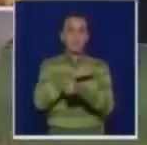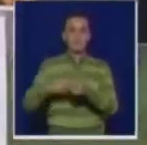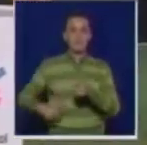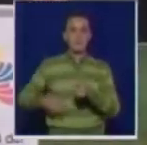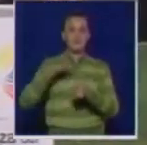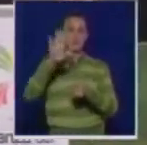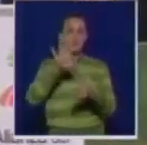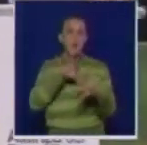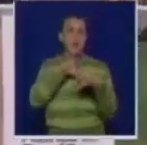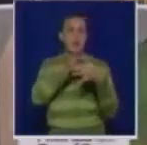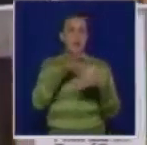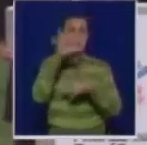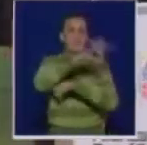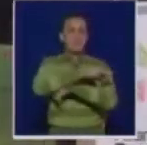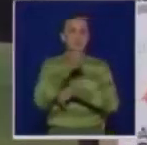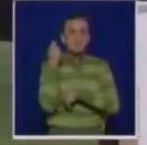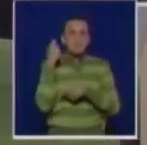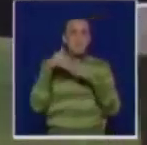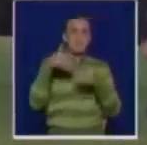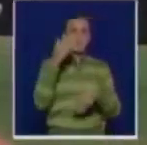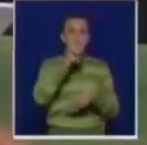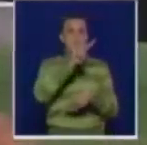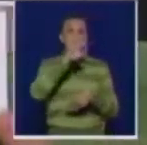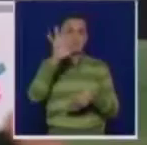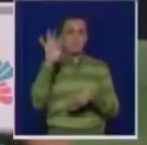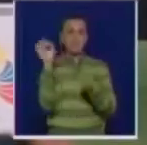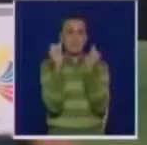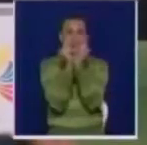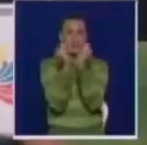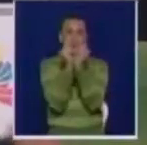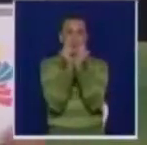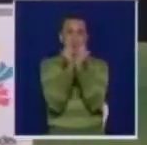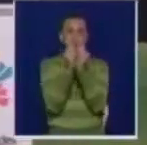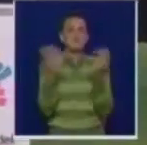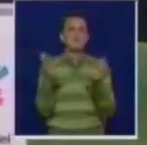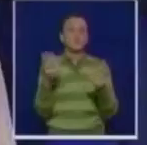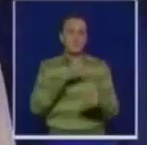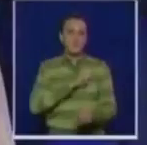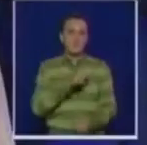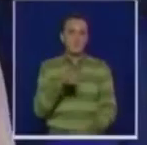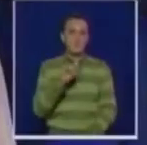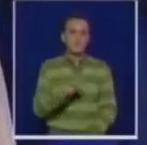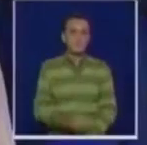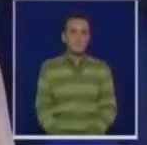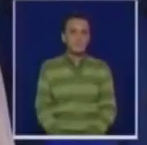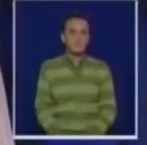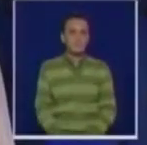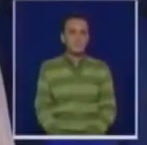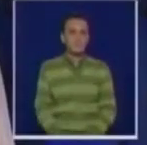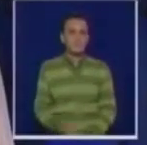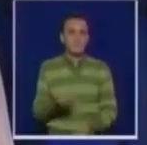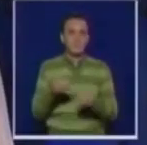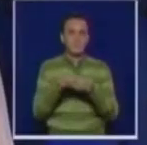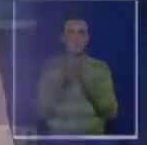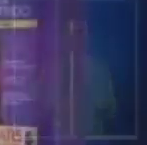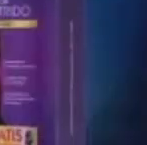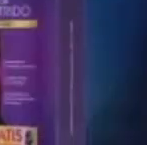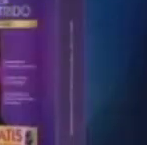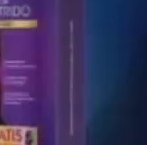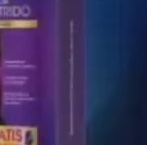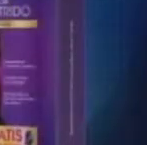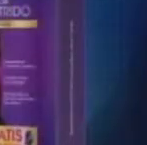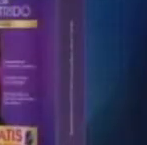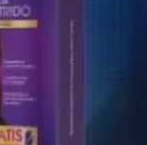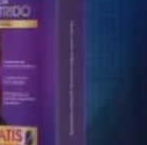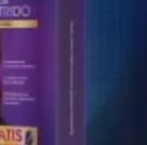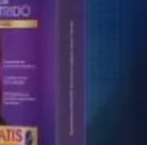Pacífico desde el 23 de mayo reciente, hecho que se oficializó en Santiago de Cali. Y esta es una mención comercial. Disfruta de tu